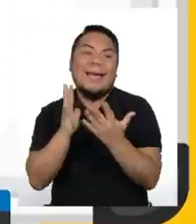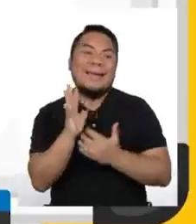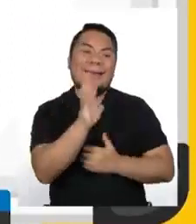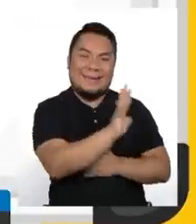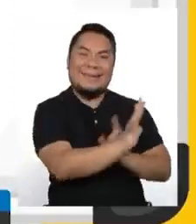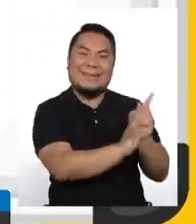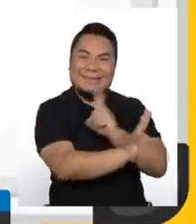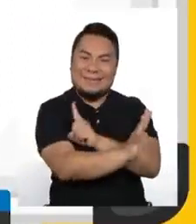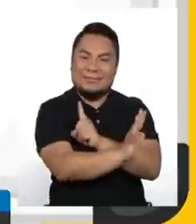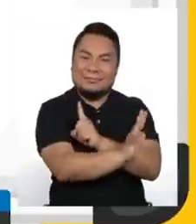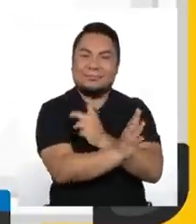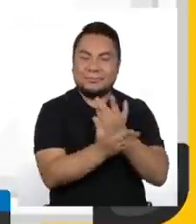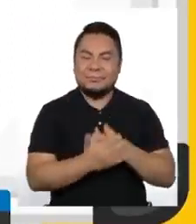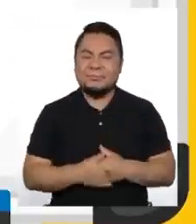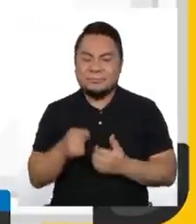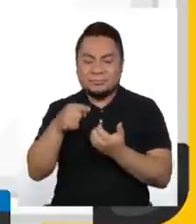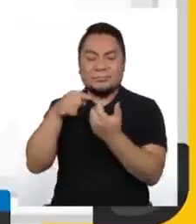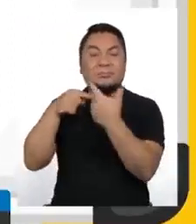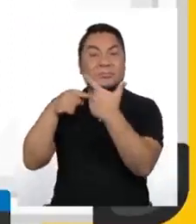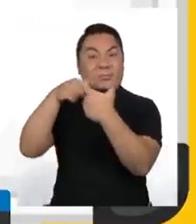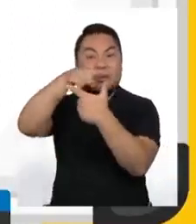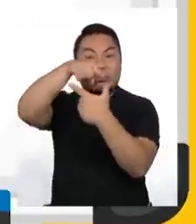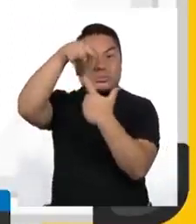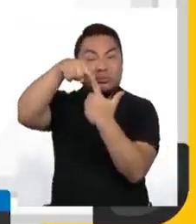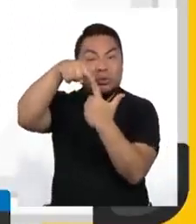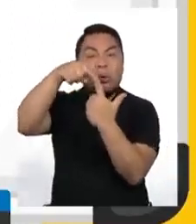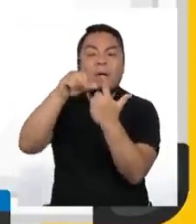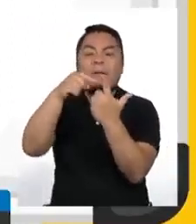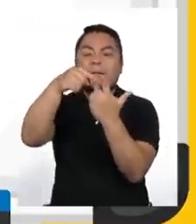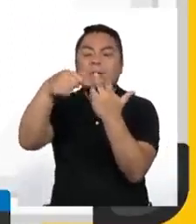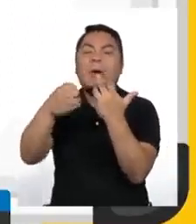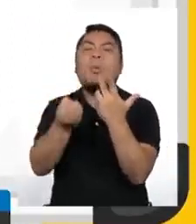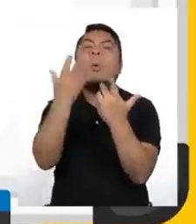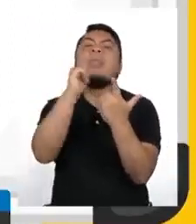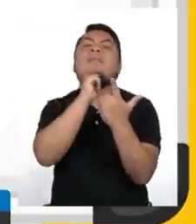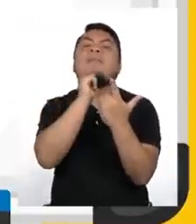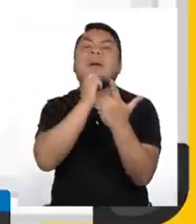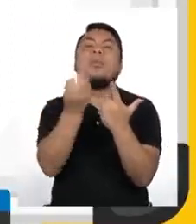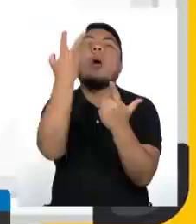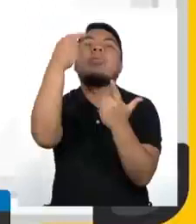¿Cuántas tapas de colores le faltarán para hacer otro canje?